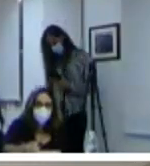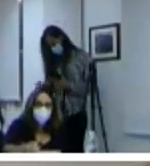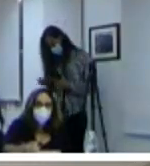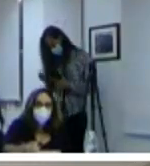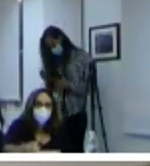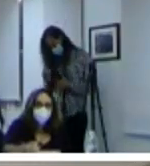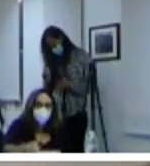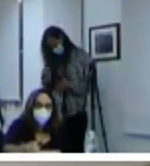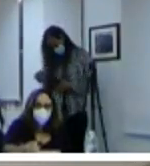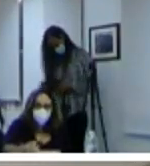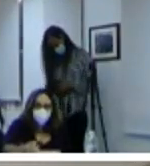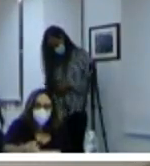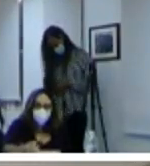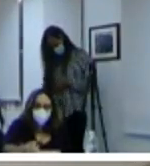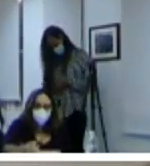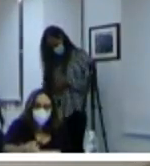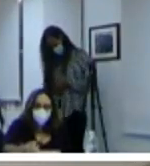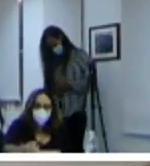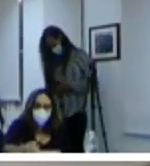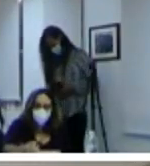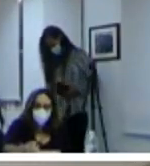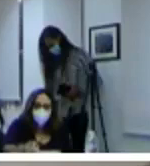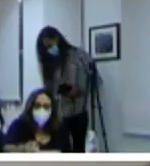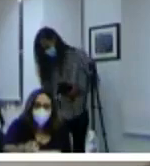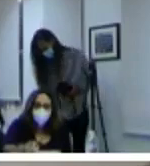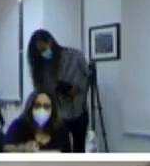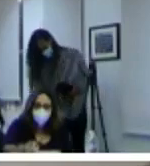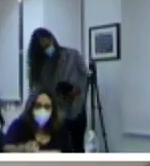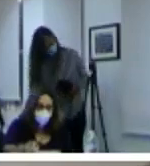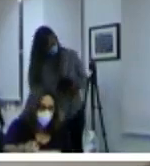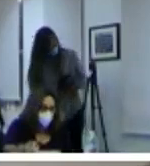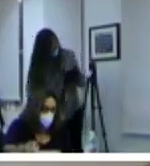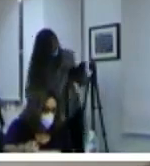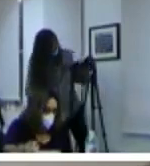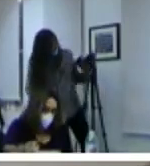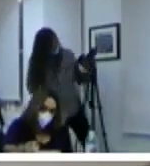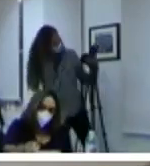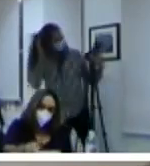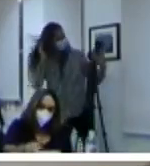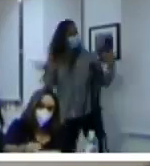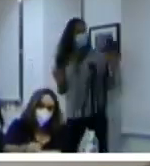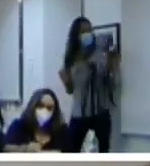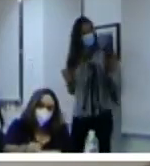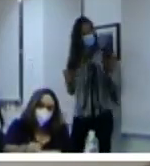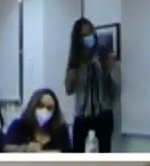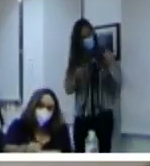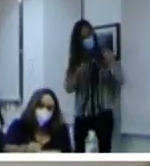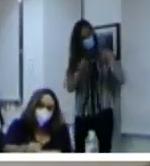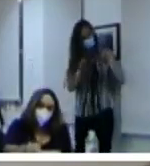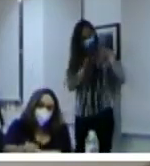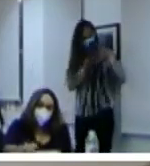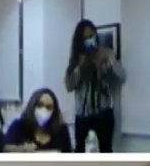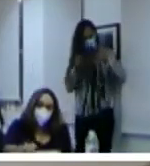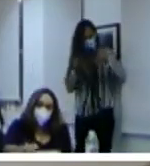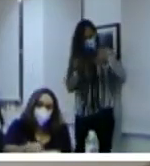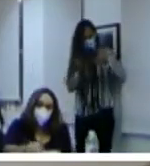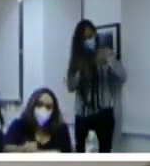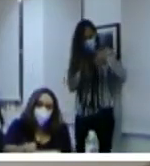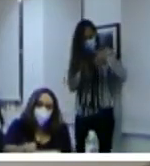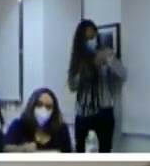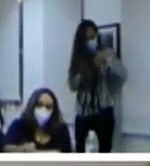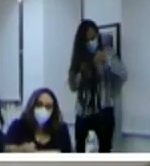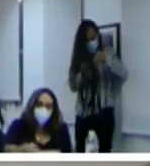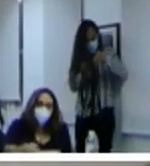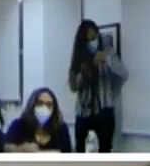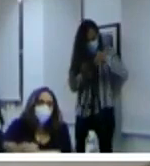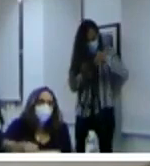No, ese era el dinero presupuestado. El gasto también, el dinero asignado. Okay, para dejarlo. Para mantenimiento. Sí, para mantenimiento. Para todos,